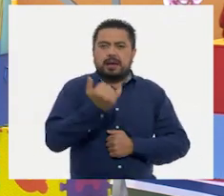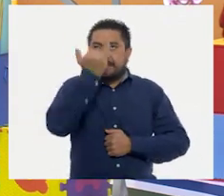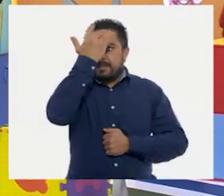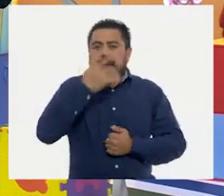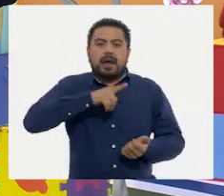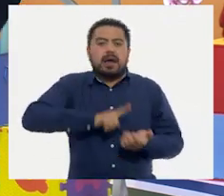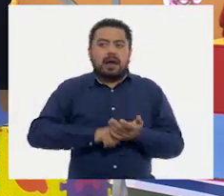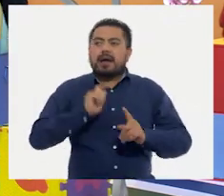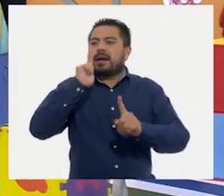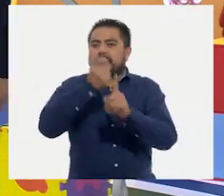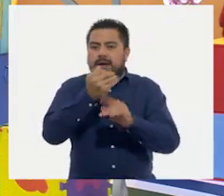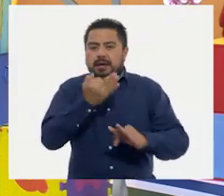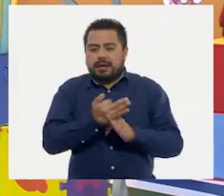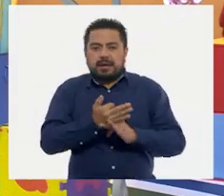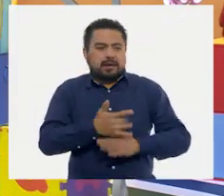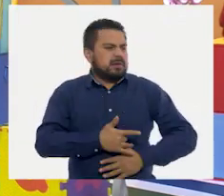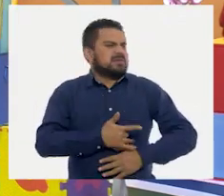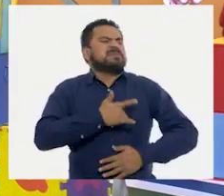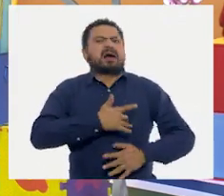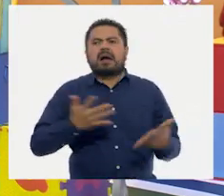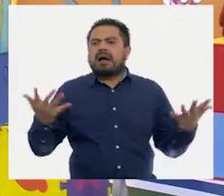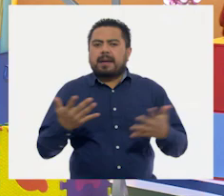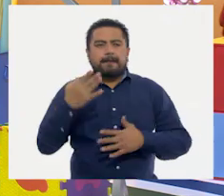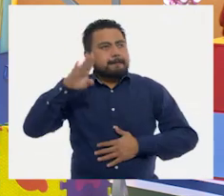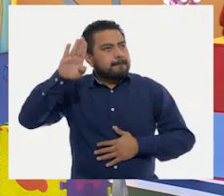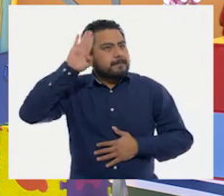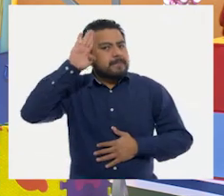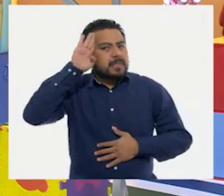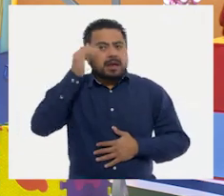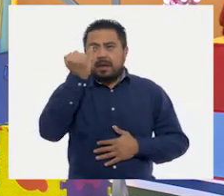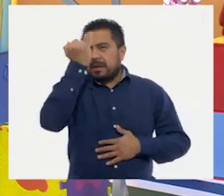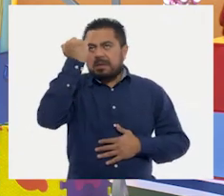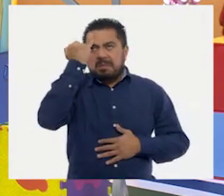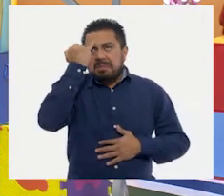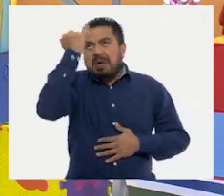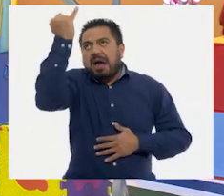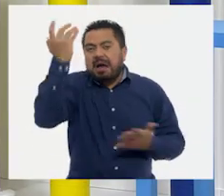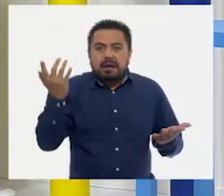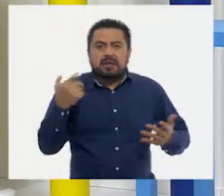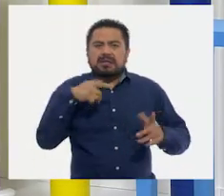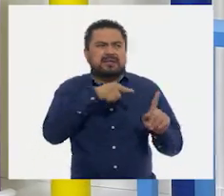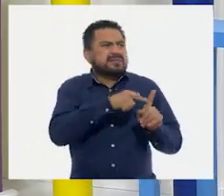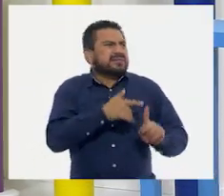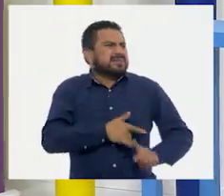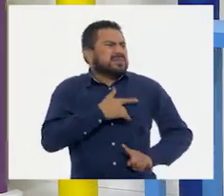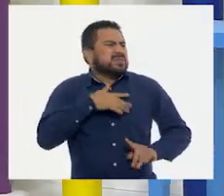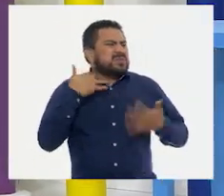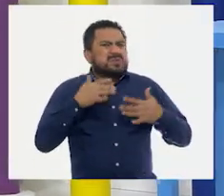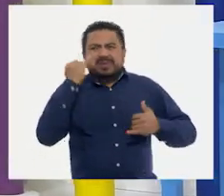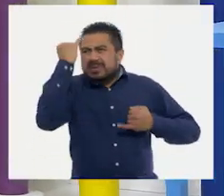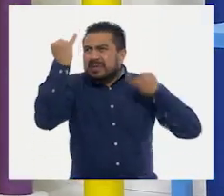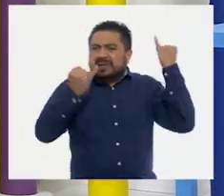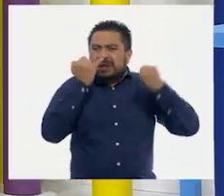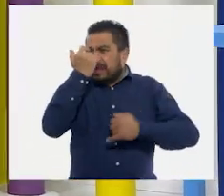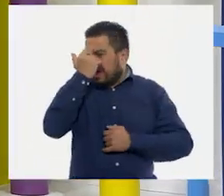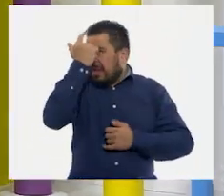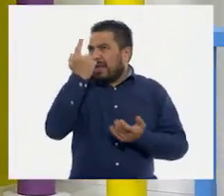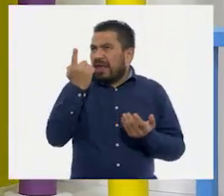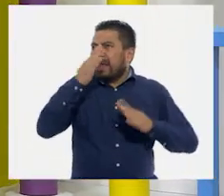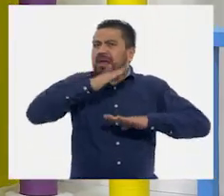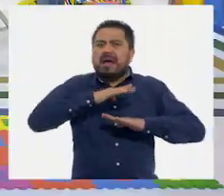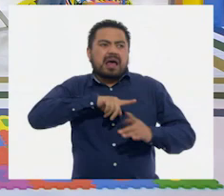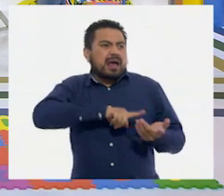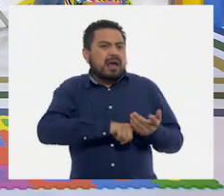contiene y lo que nos hacen sentir, pensar e imaginar. ¡Ay, eso despierta mucho nuestra imaginación y nuestra creatividad,